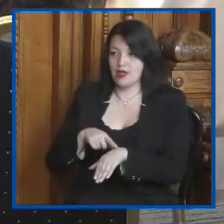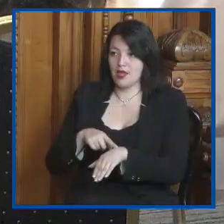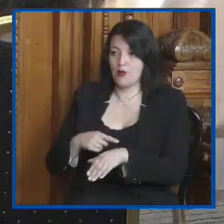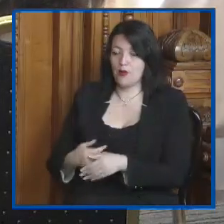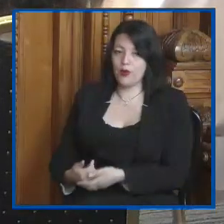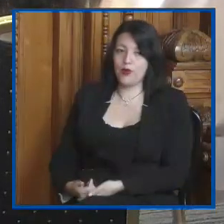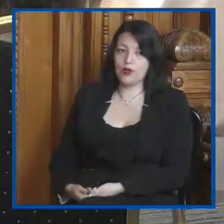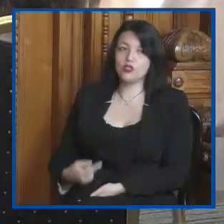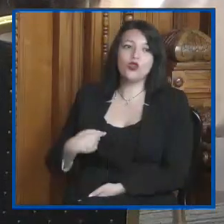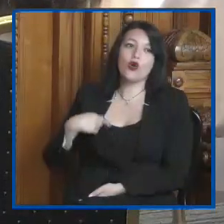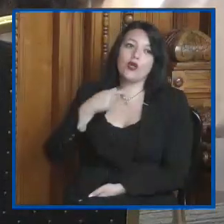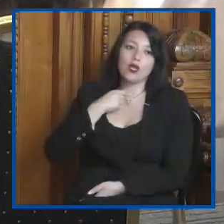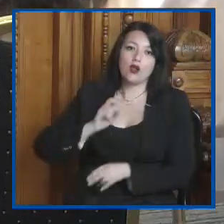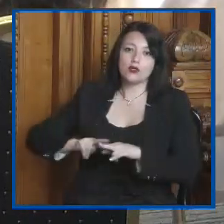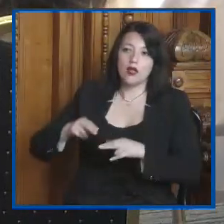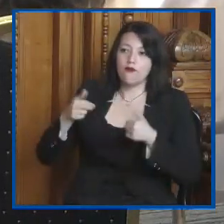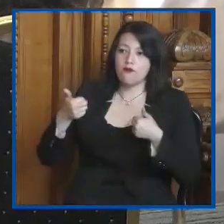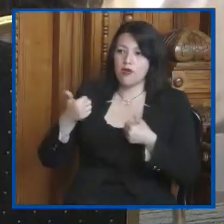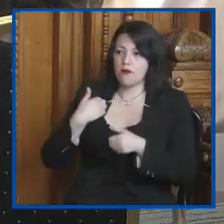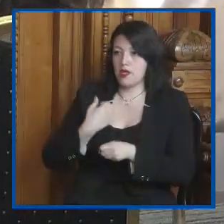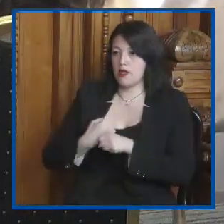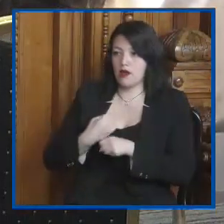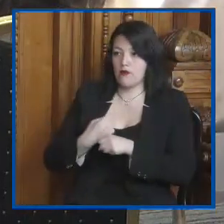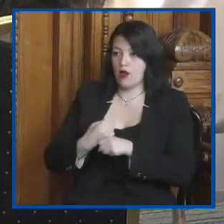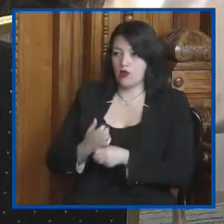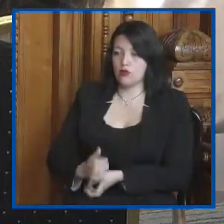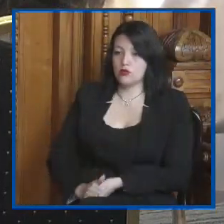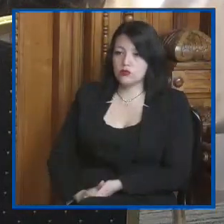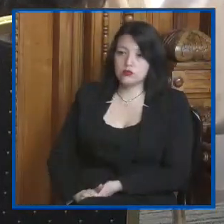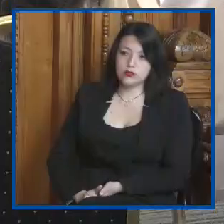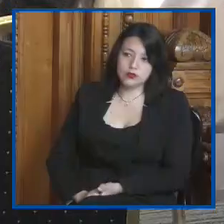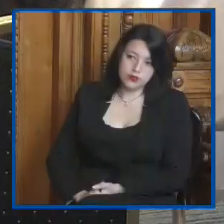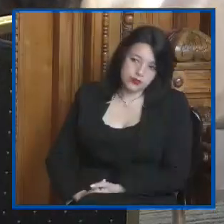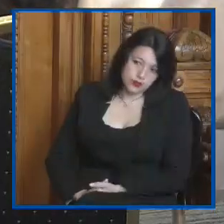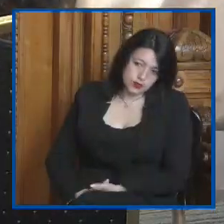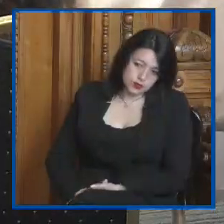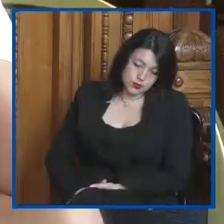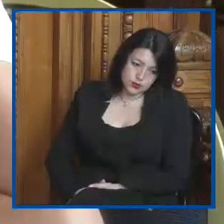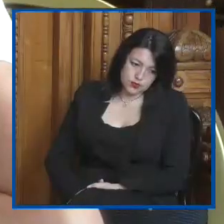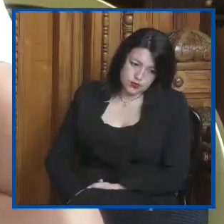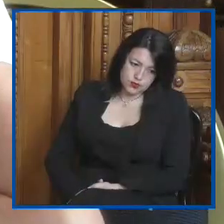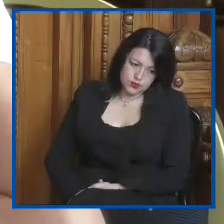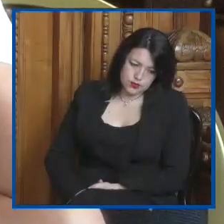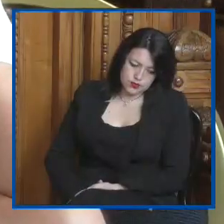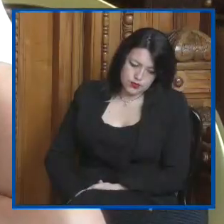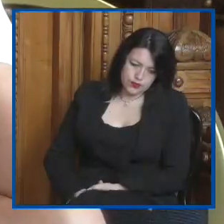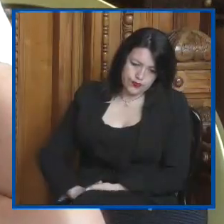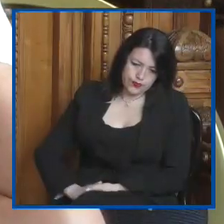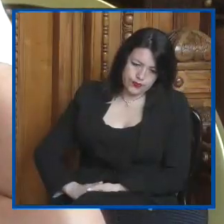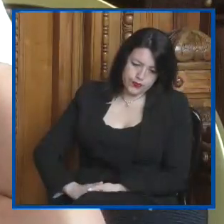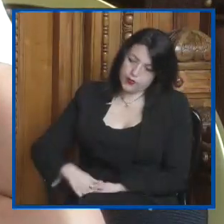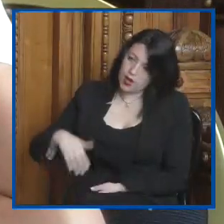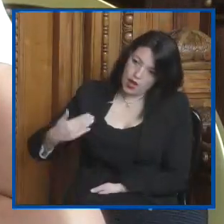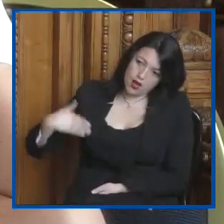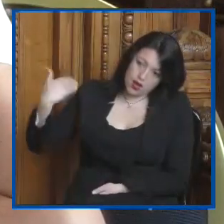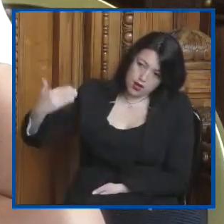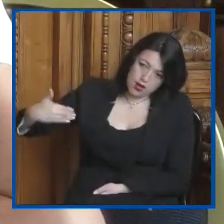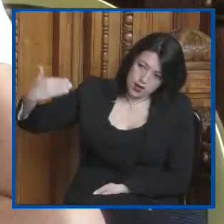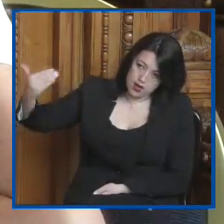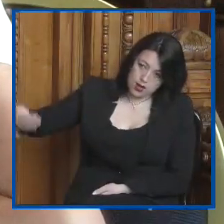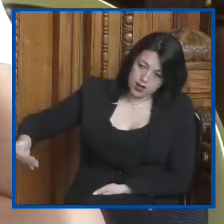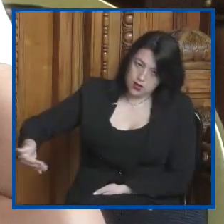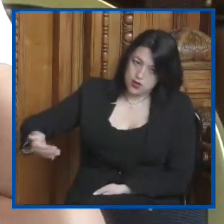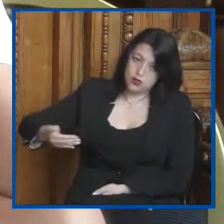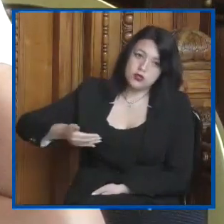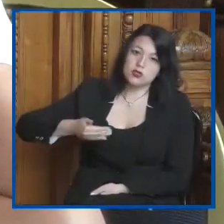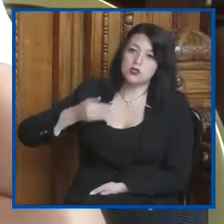yo quiero hacer bien mi trabajo, por más que lleve más tiempo. Pero eso, a la larga, si es un